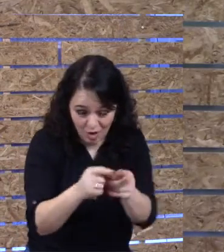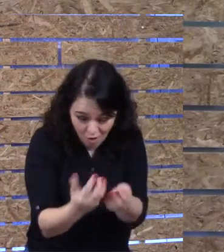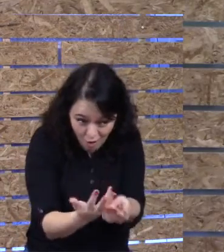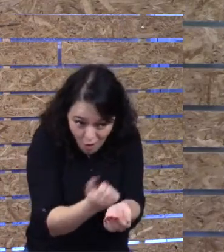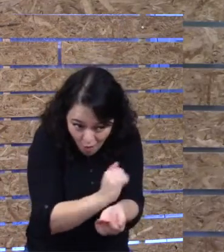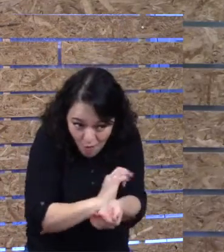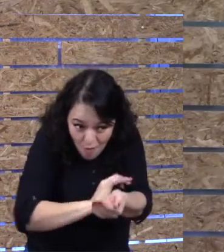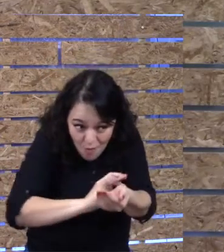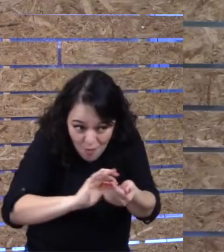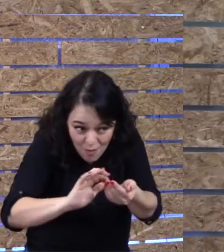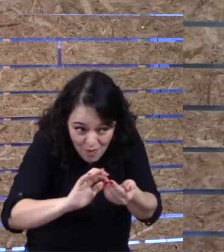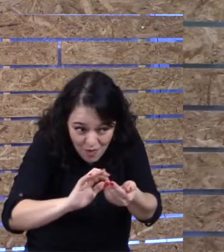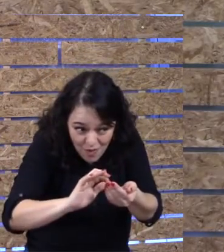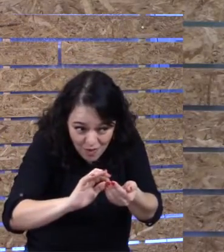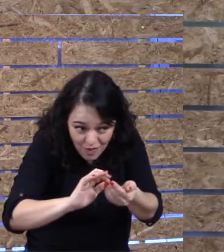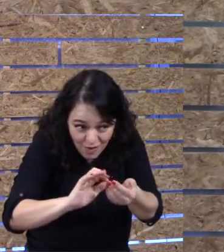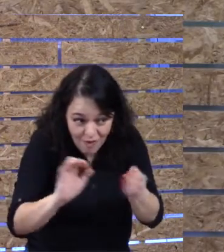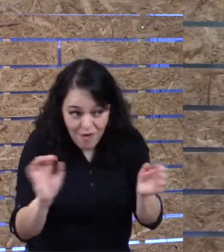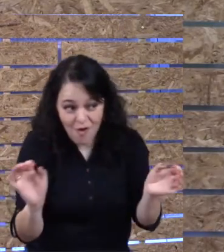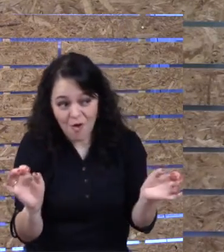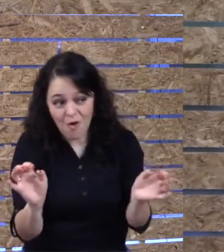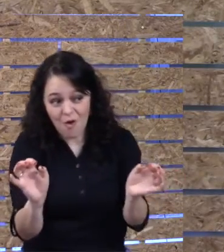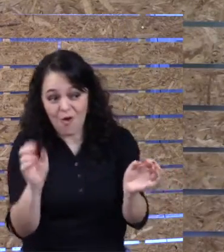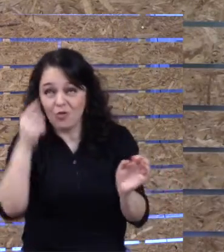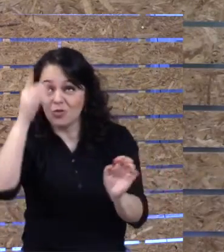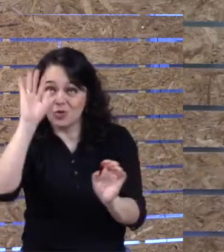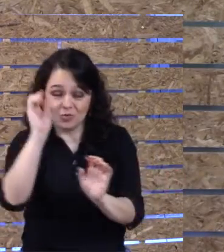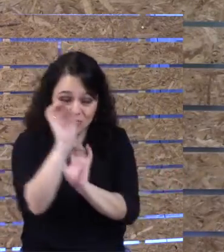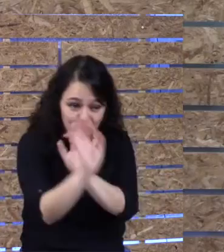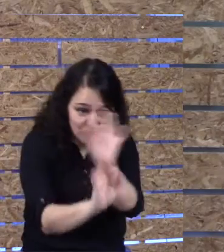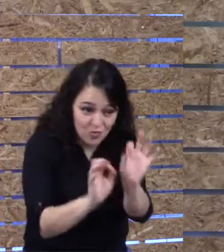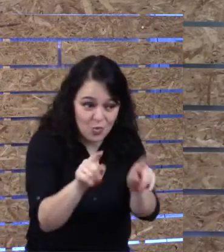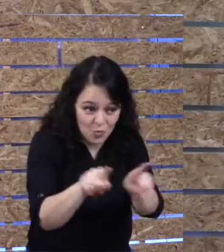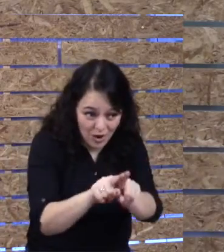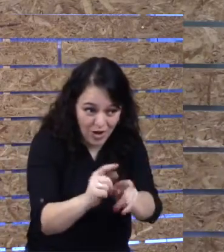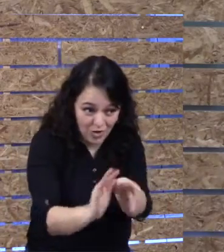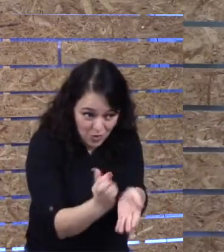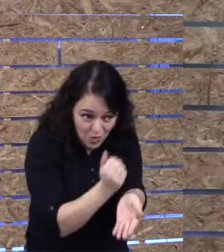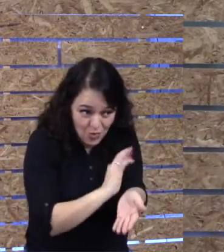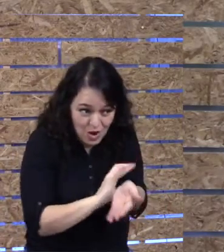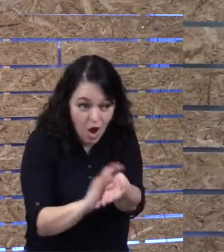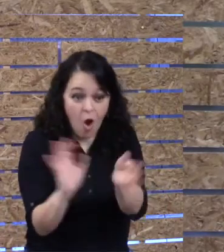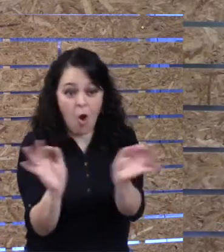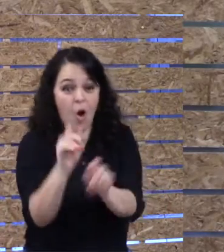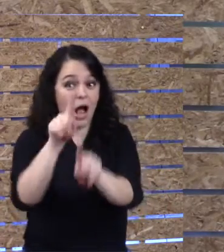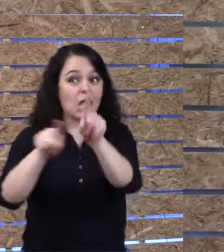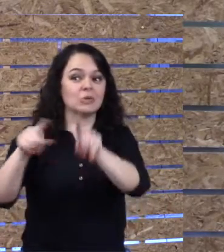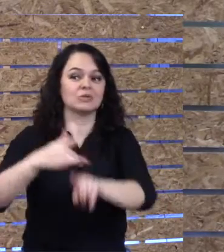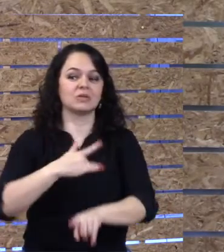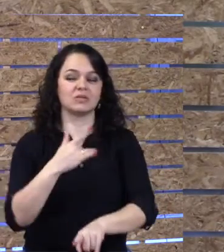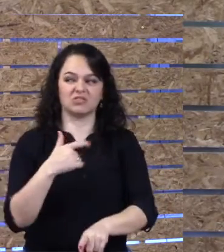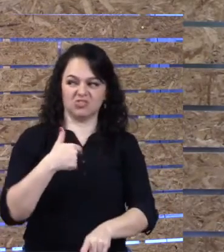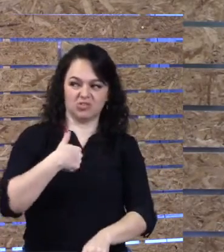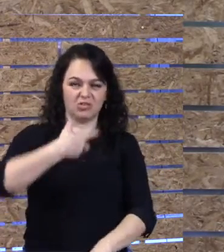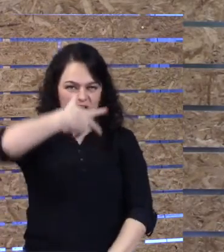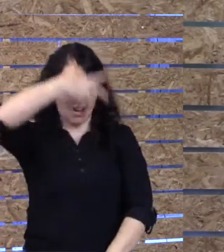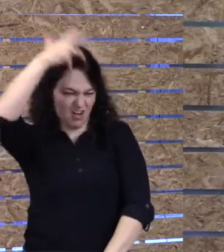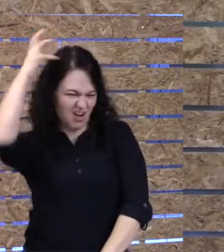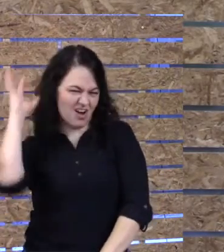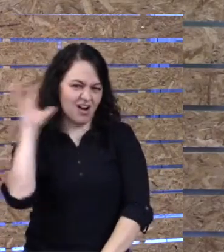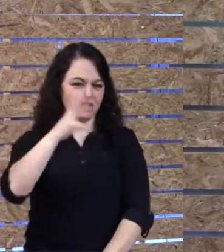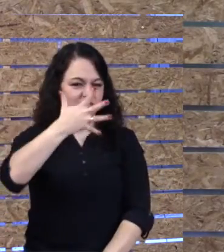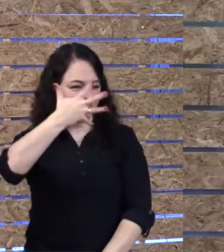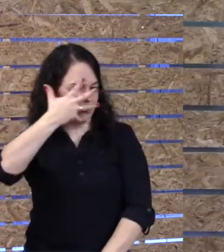tigres y esperan que Dios tenga un rebaño de cabras, de elefantes. Y